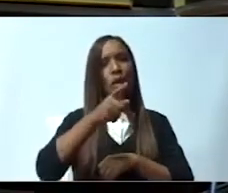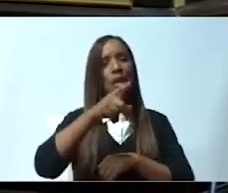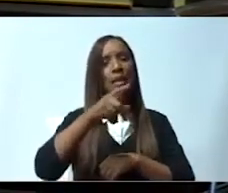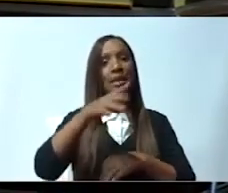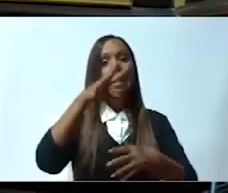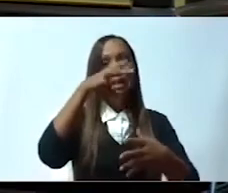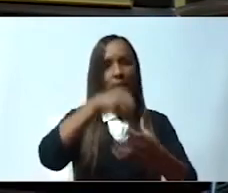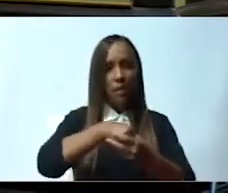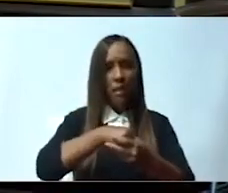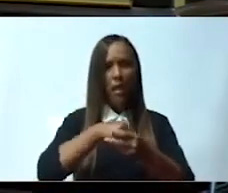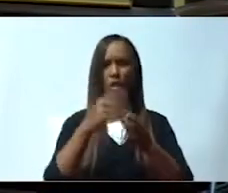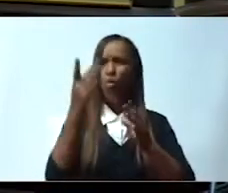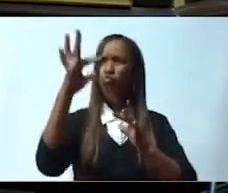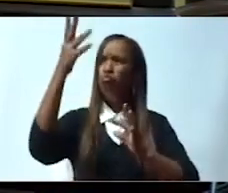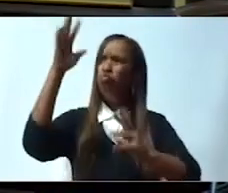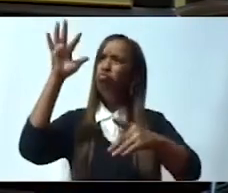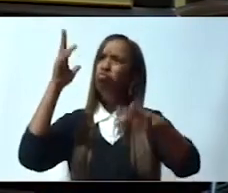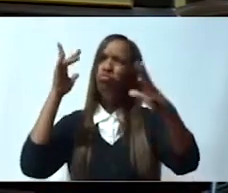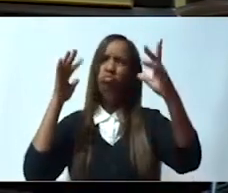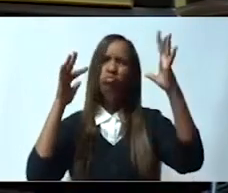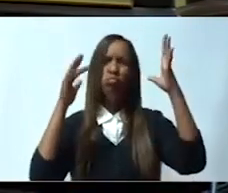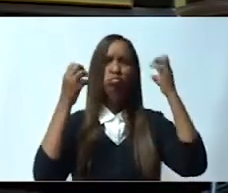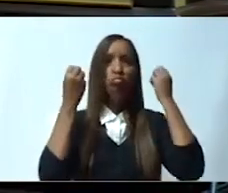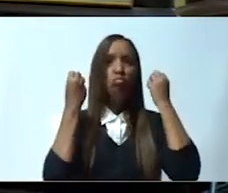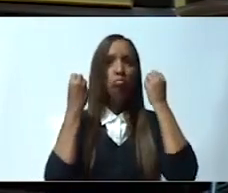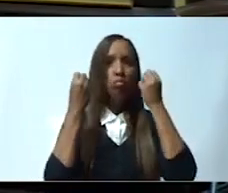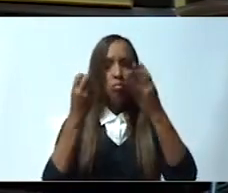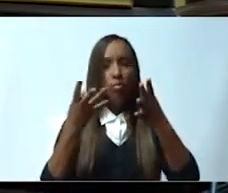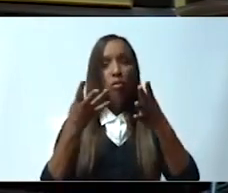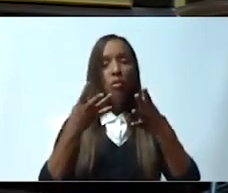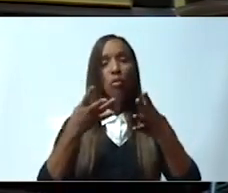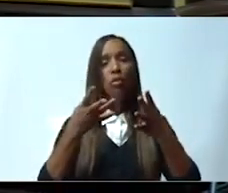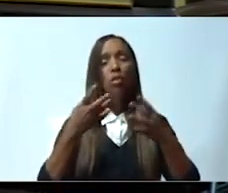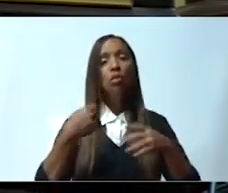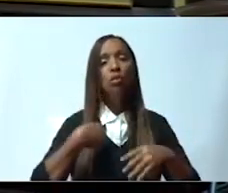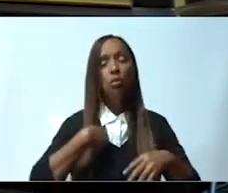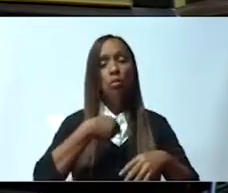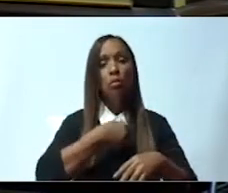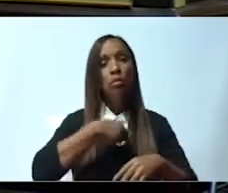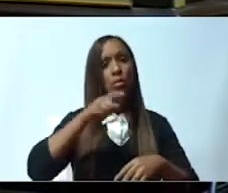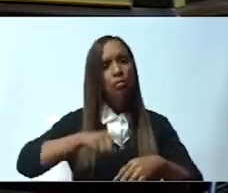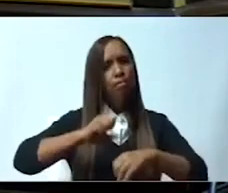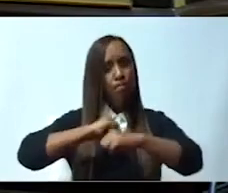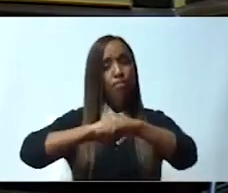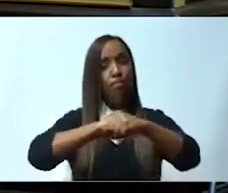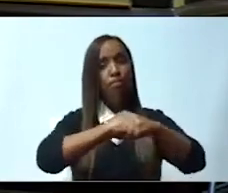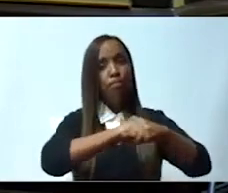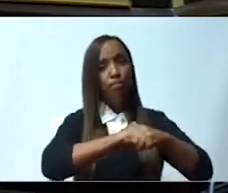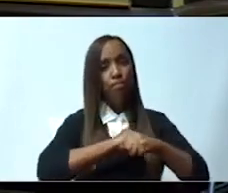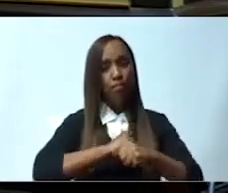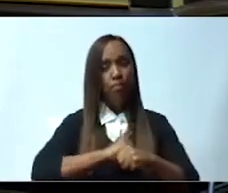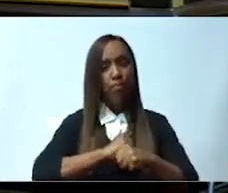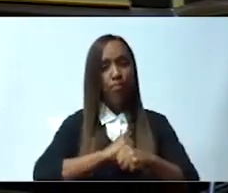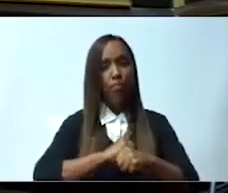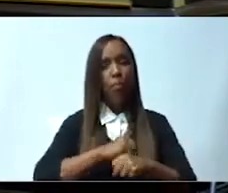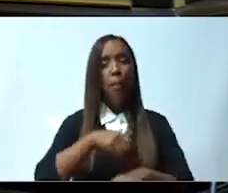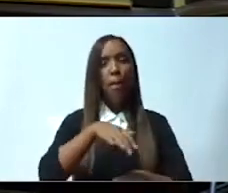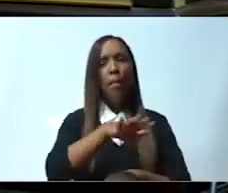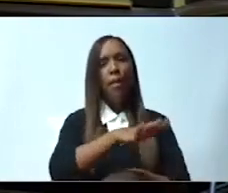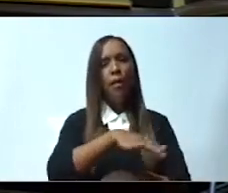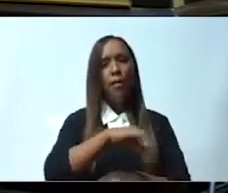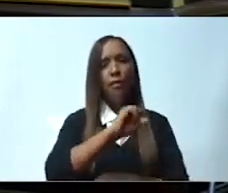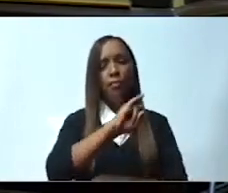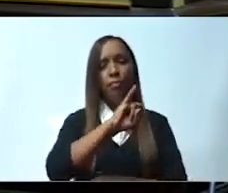preservar. Adicionalmente, los Jardines del Norte tiene un 73% de sus áreas